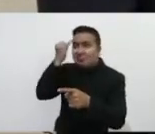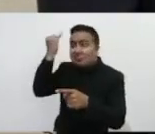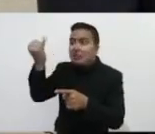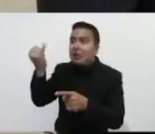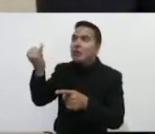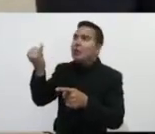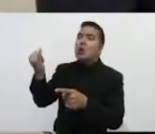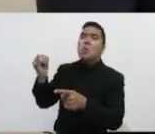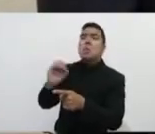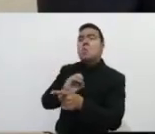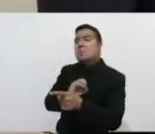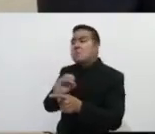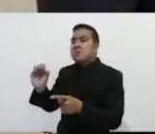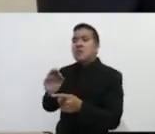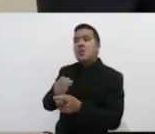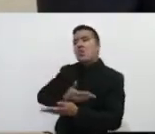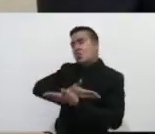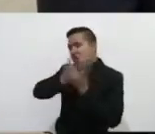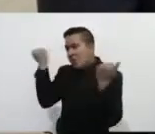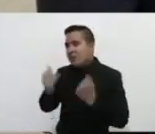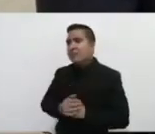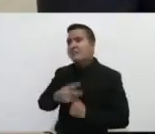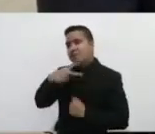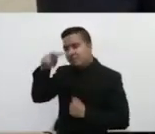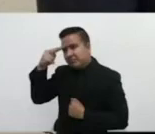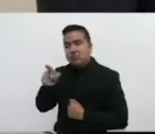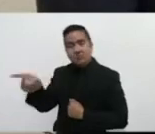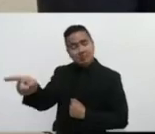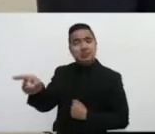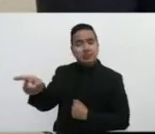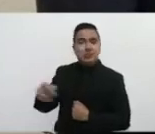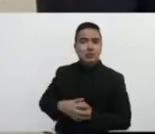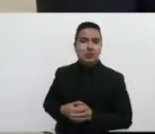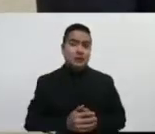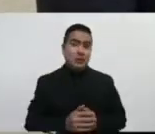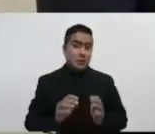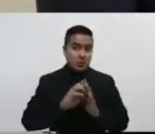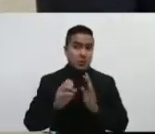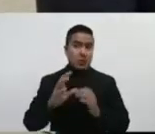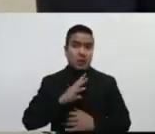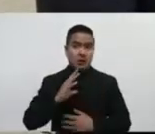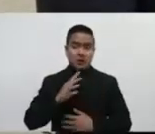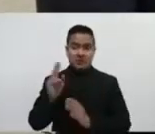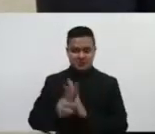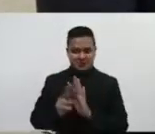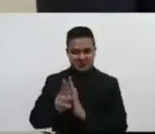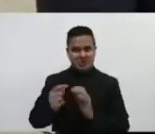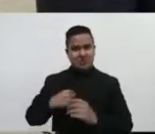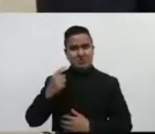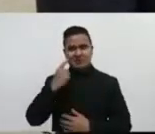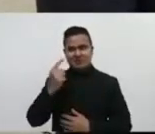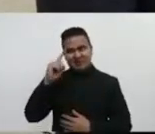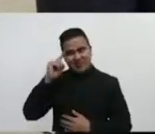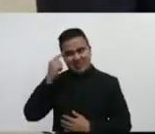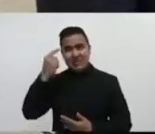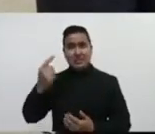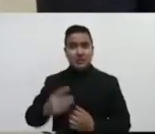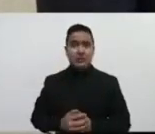sabe, ¿no? Esa mujer qué idea va a tener de las cosas. Y había inclusive, Gaby,